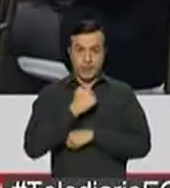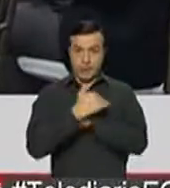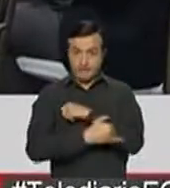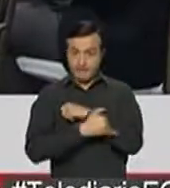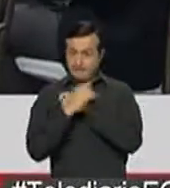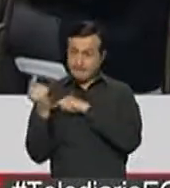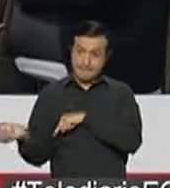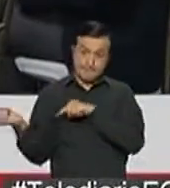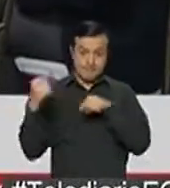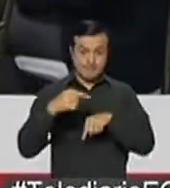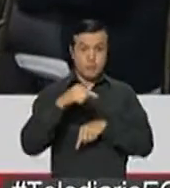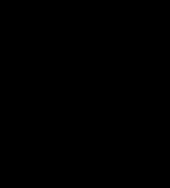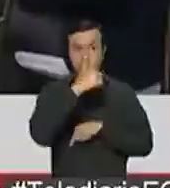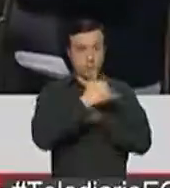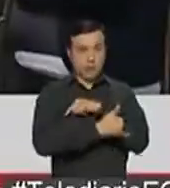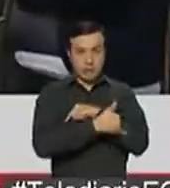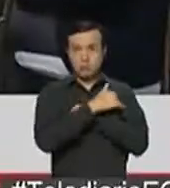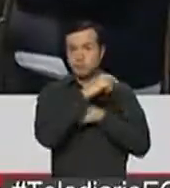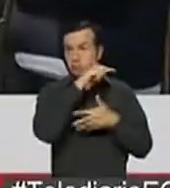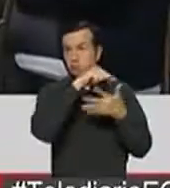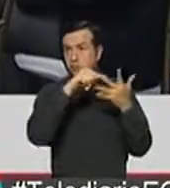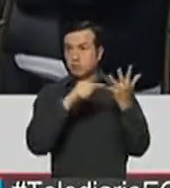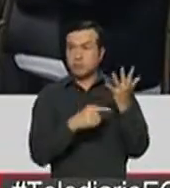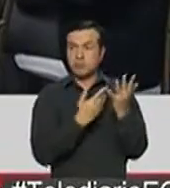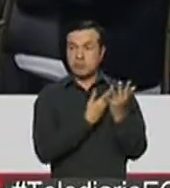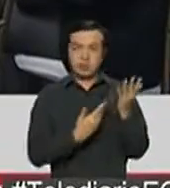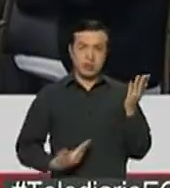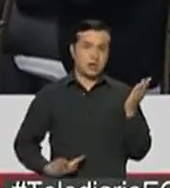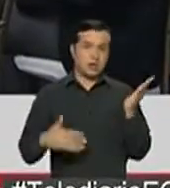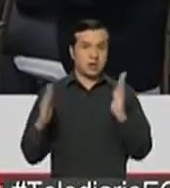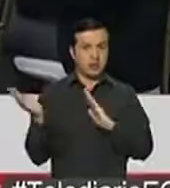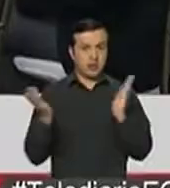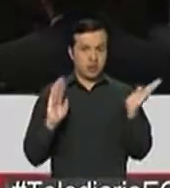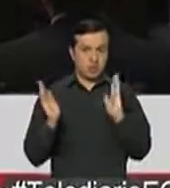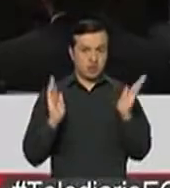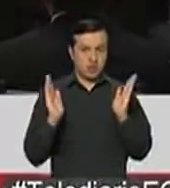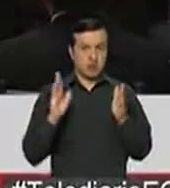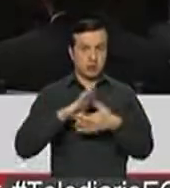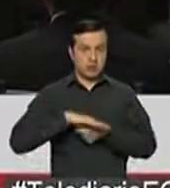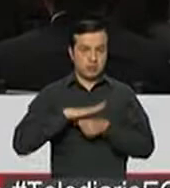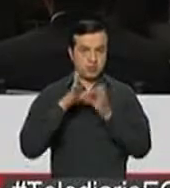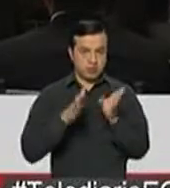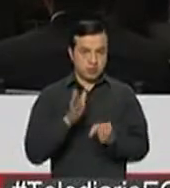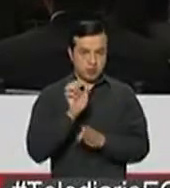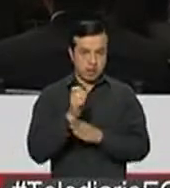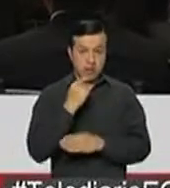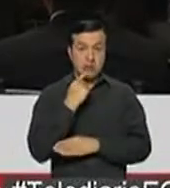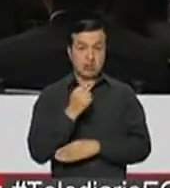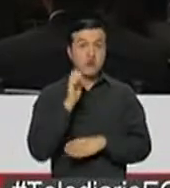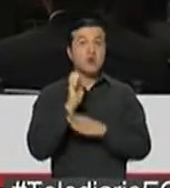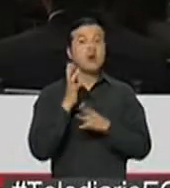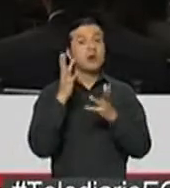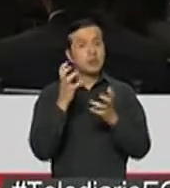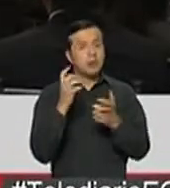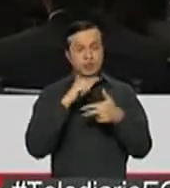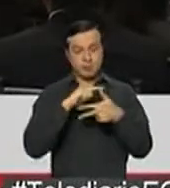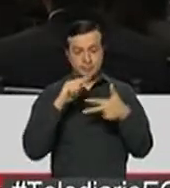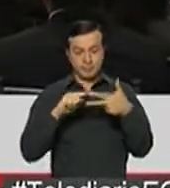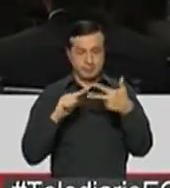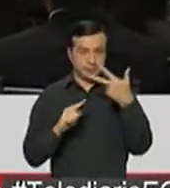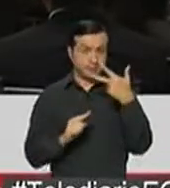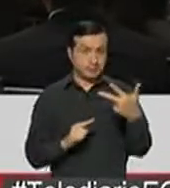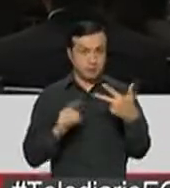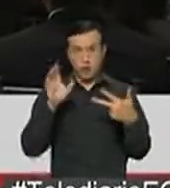embajador Santiago Chávez es el presidente pro tempore del Foro Global sobre Migración y Desarrollo. Detalla que Ecuador busca posicionar 3 conceptos en